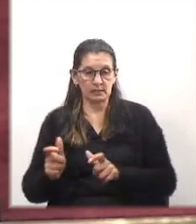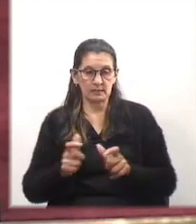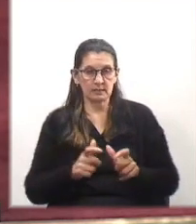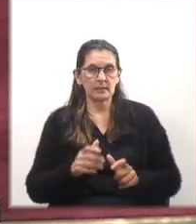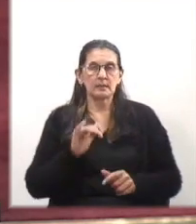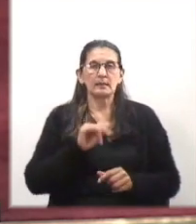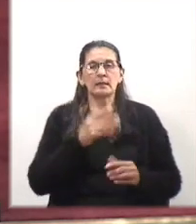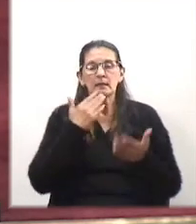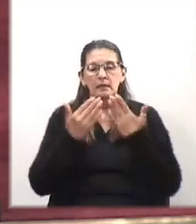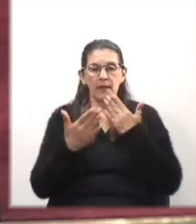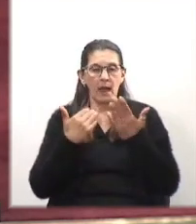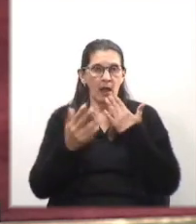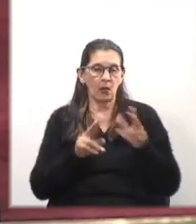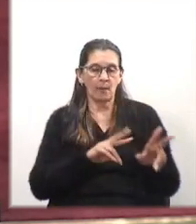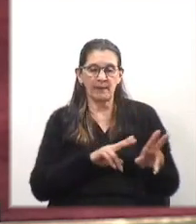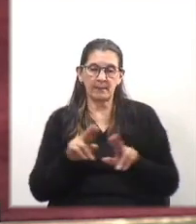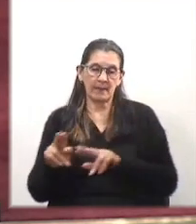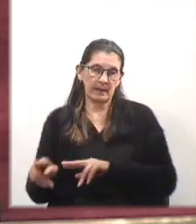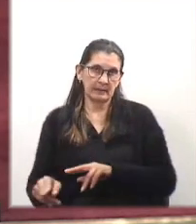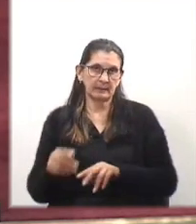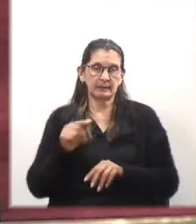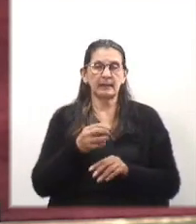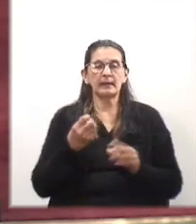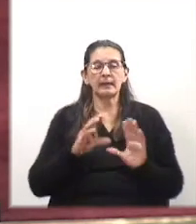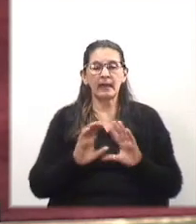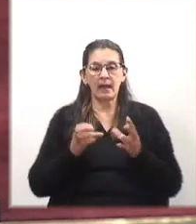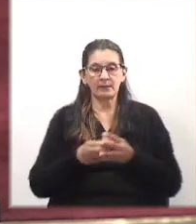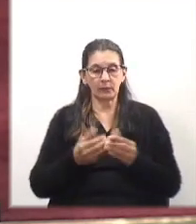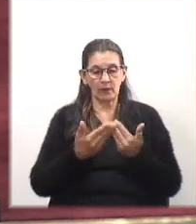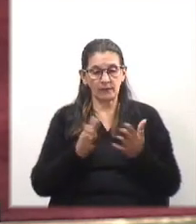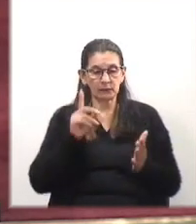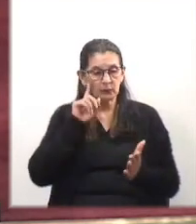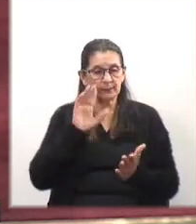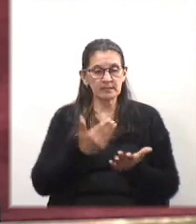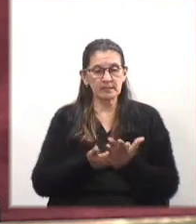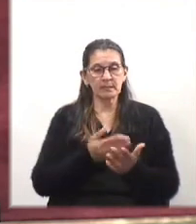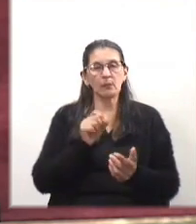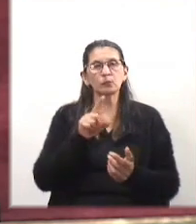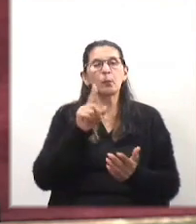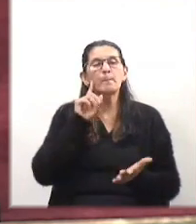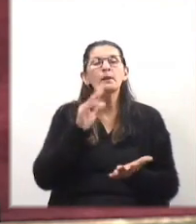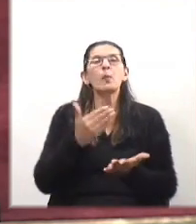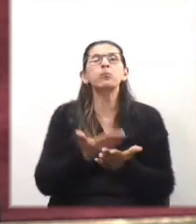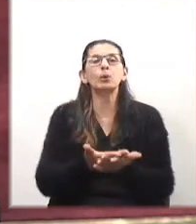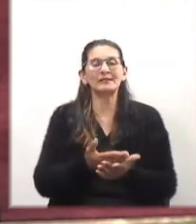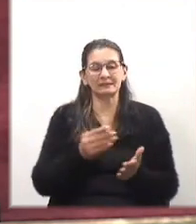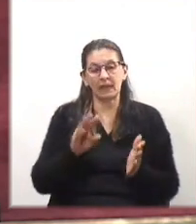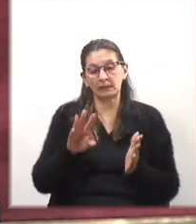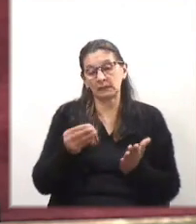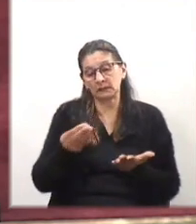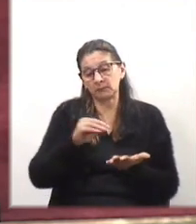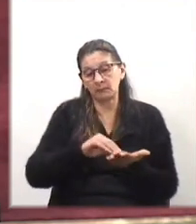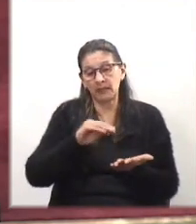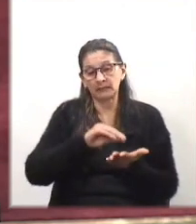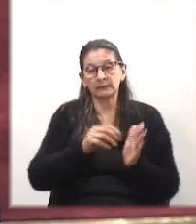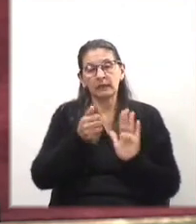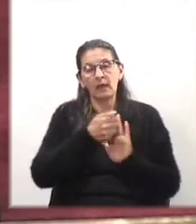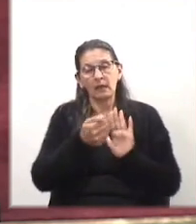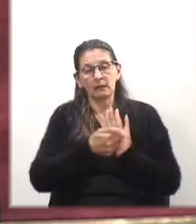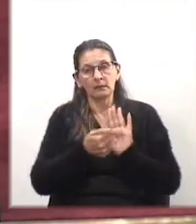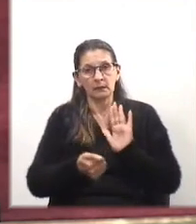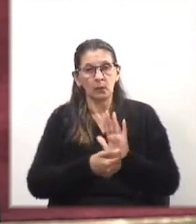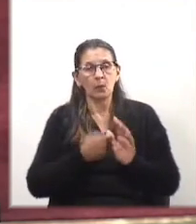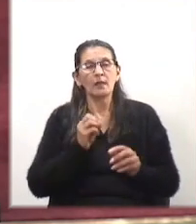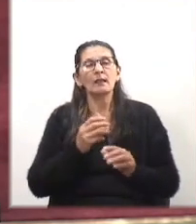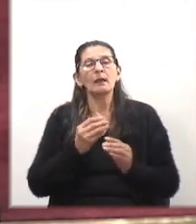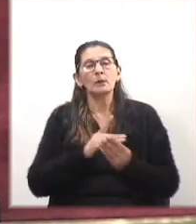presenciales y diálogo permanente con el Poder Ejecutivo, en que Cabildo Abierto presentó sus propuestas alternativas a varios artículos del proyecto